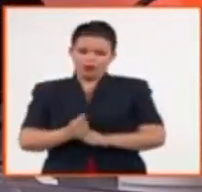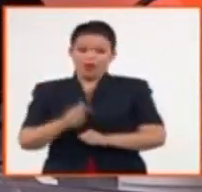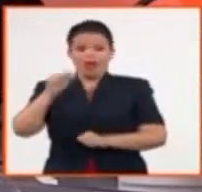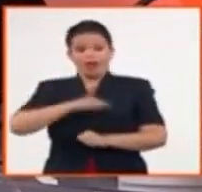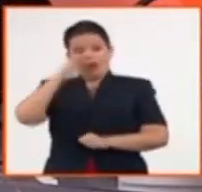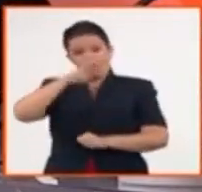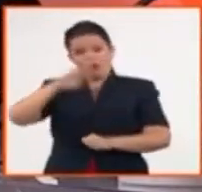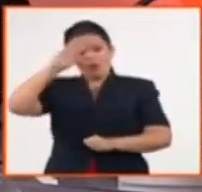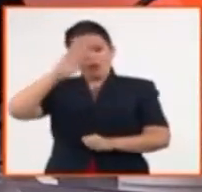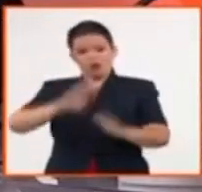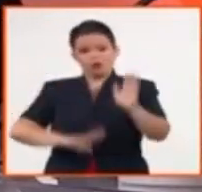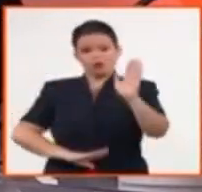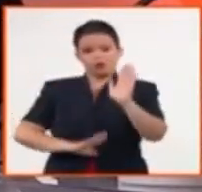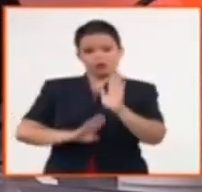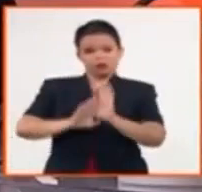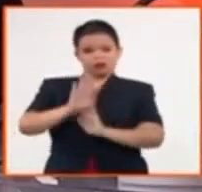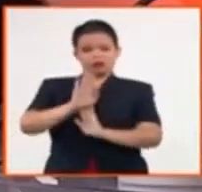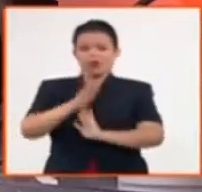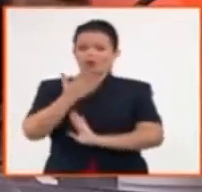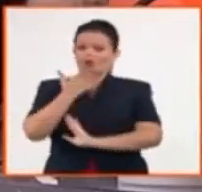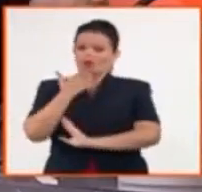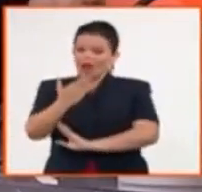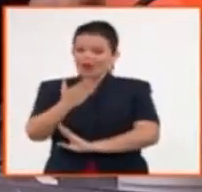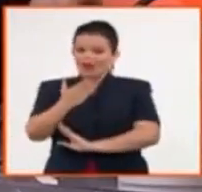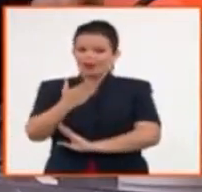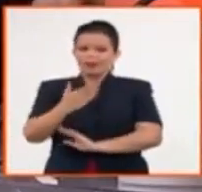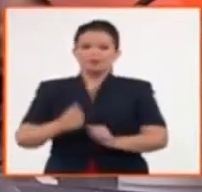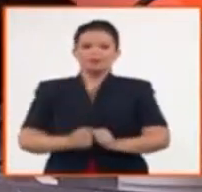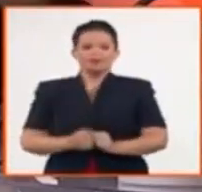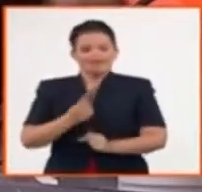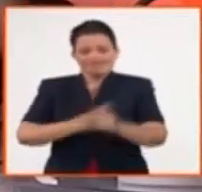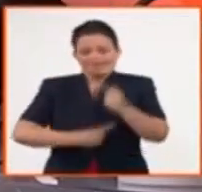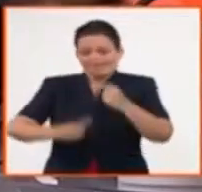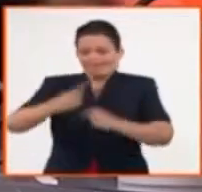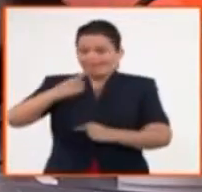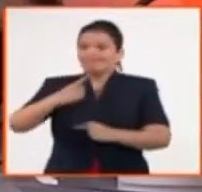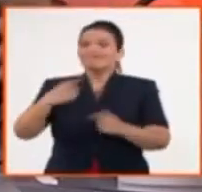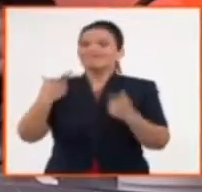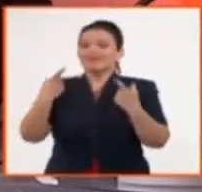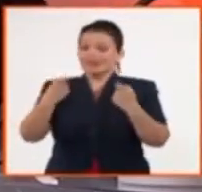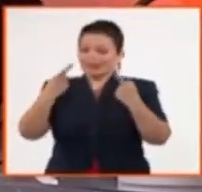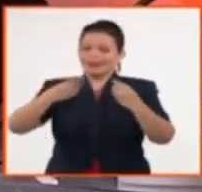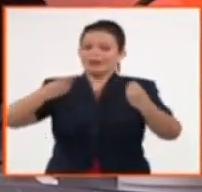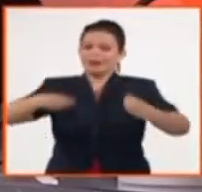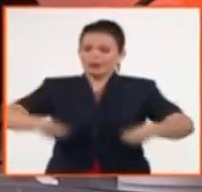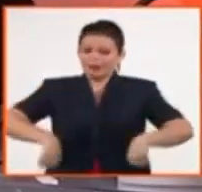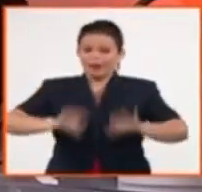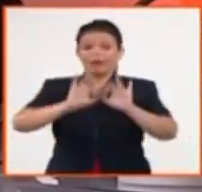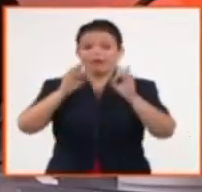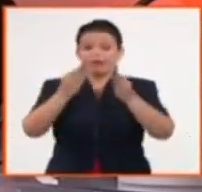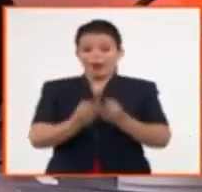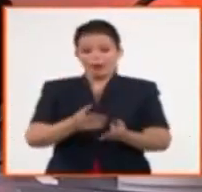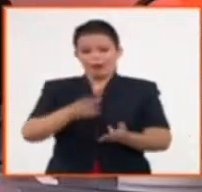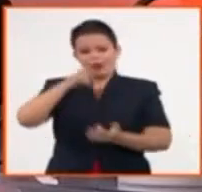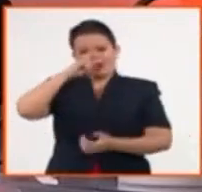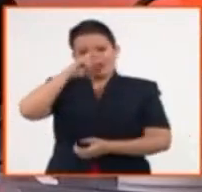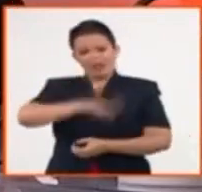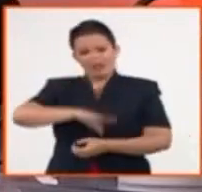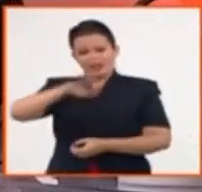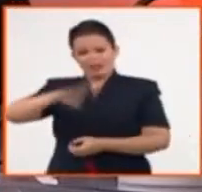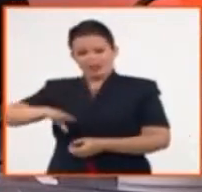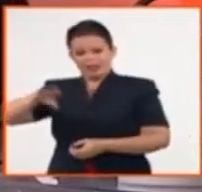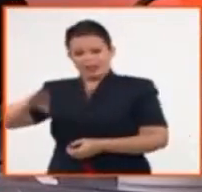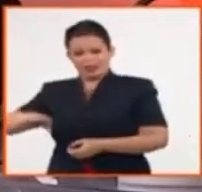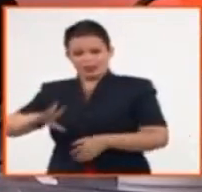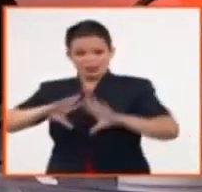puede mostrar incluso también al mundo, pues es un privilegio que no se puede desaprovechar. La familia, los niños, los adolescentes de todo nuestro país,